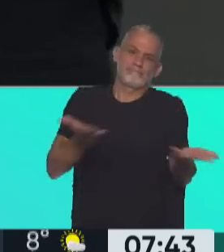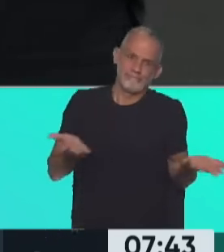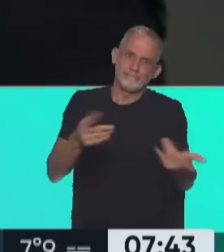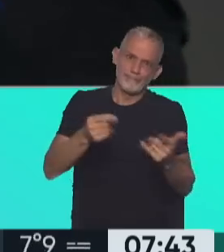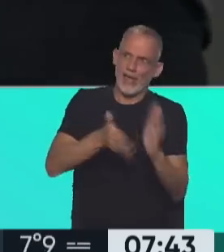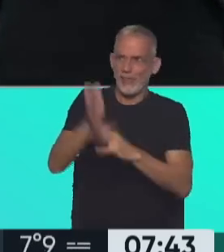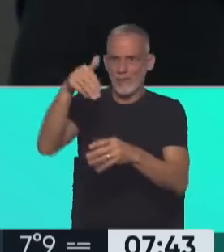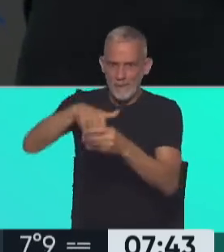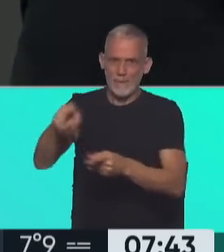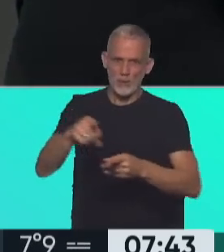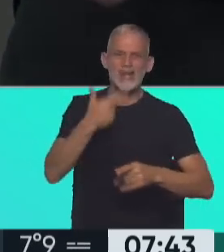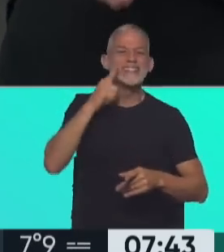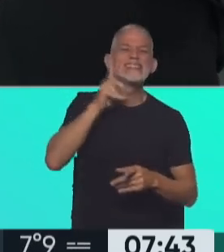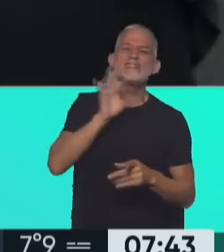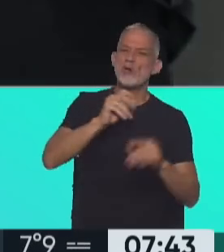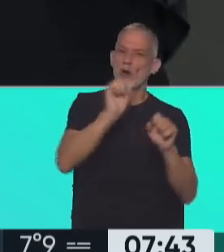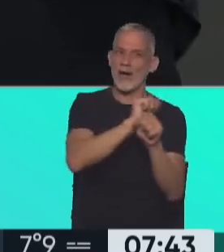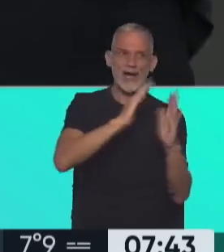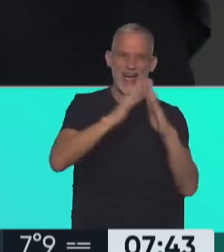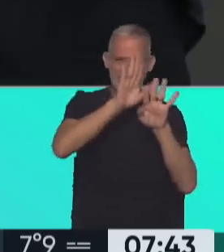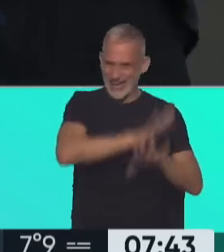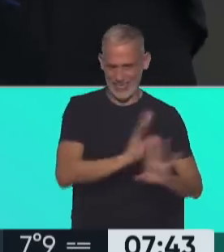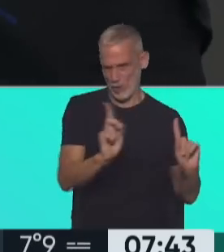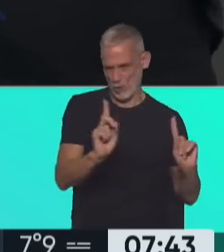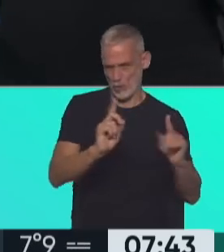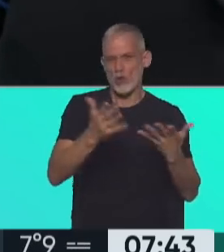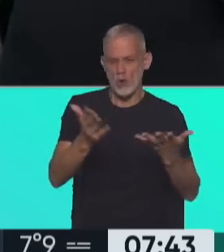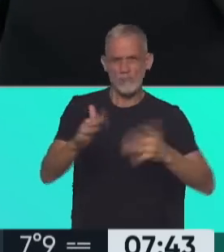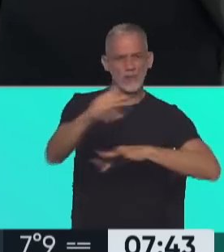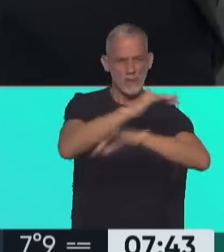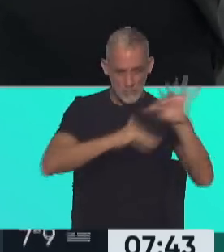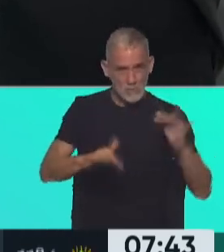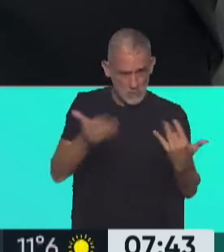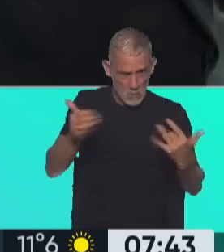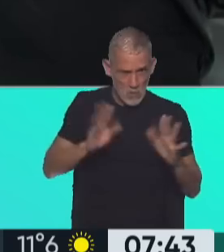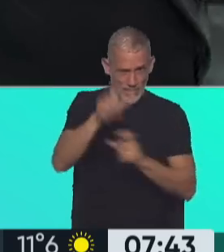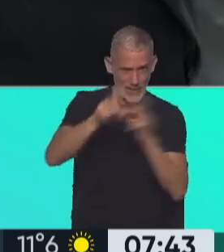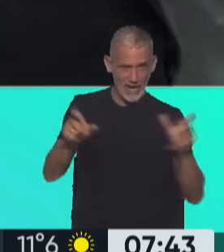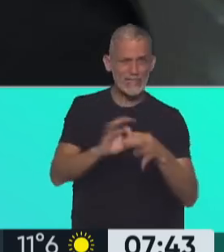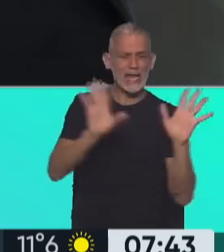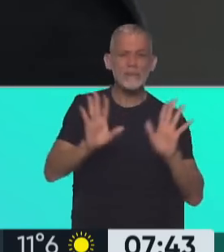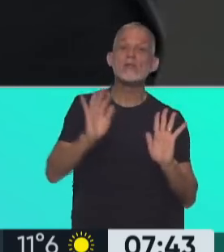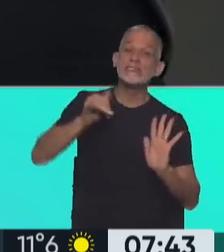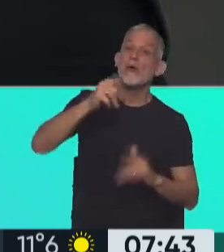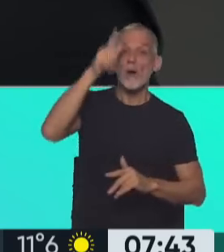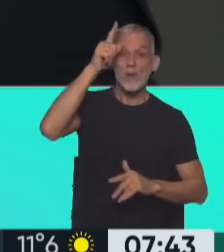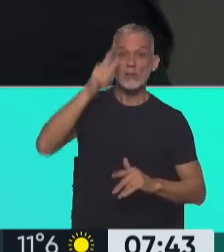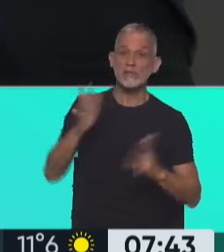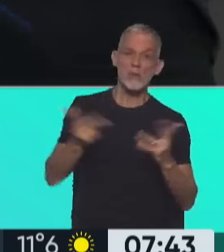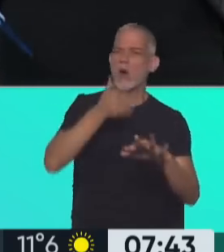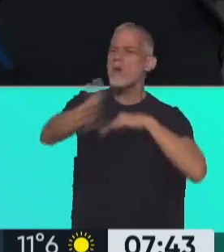movimiento atenta... Claro, atenta contra los derechos democráticos. Así que no restringe el movimiento, pero sí permite a la policía